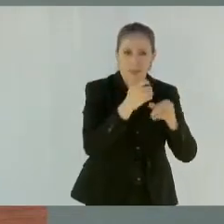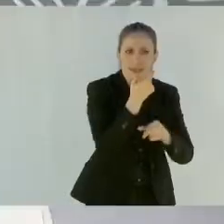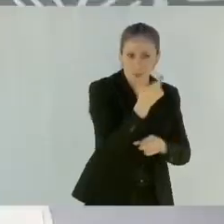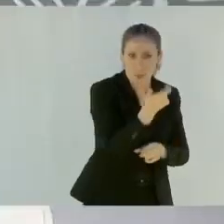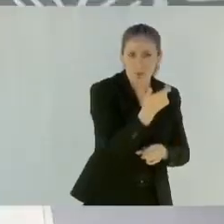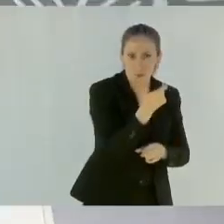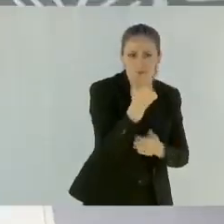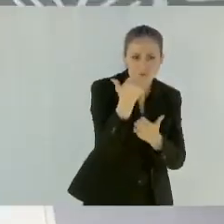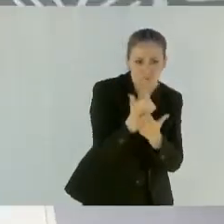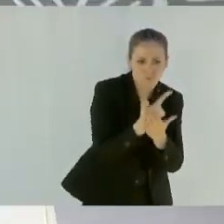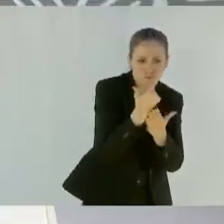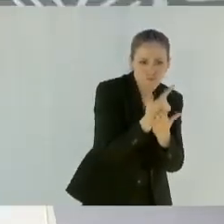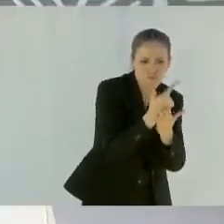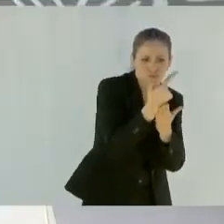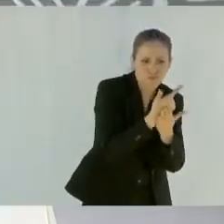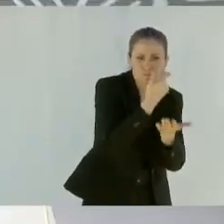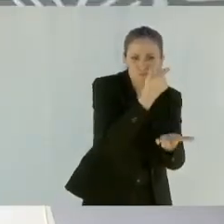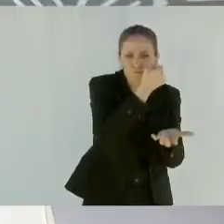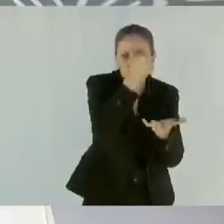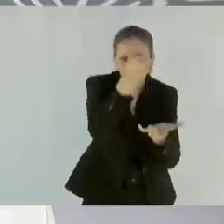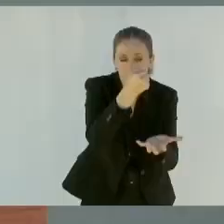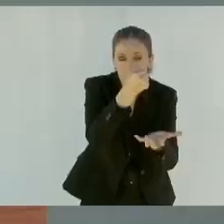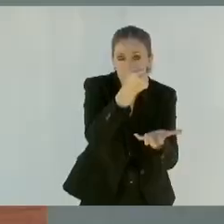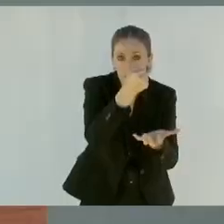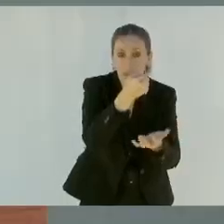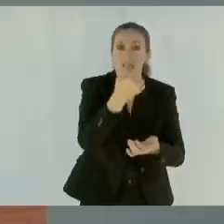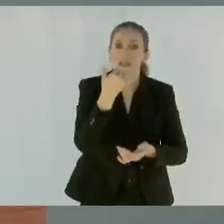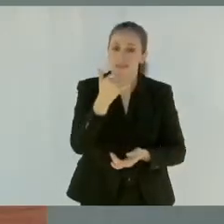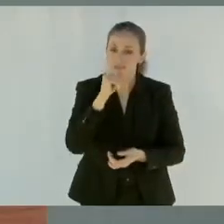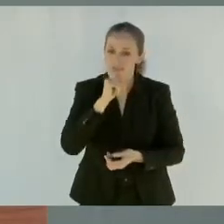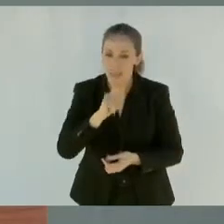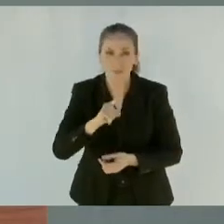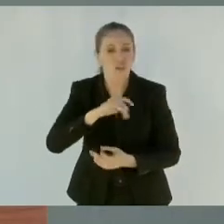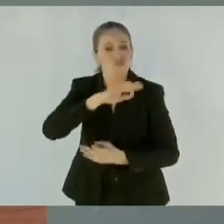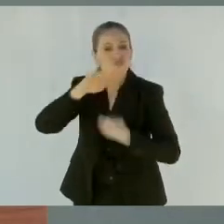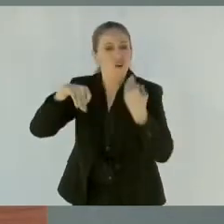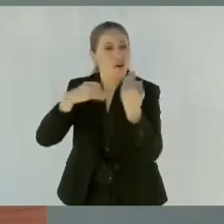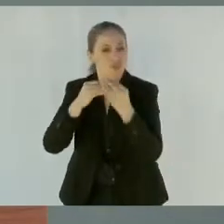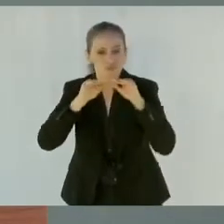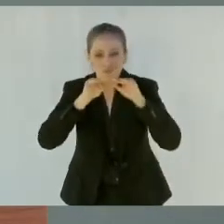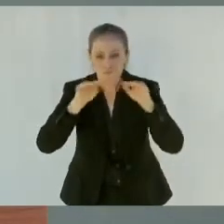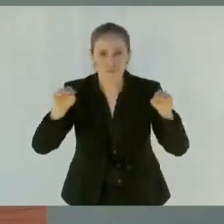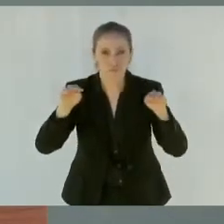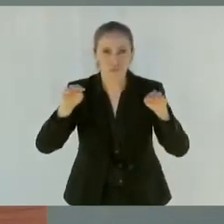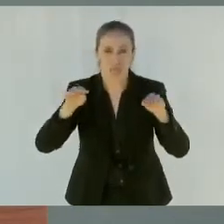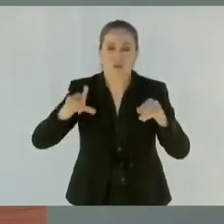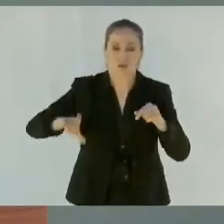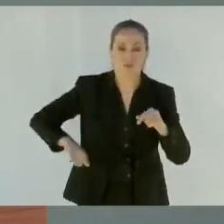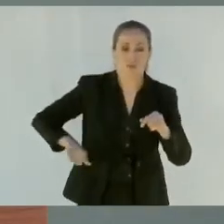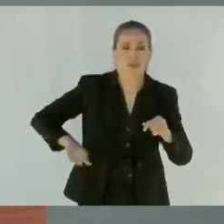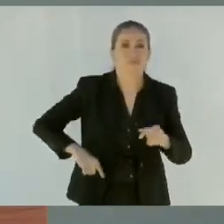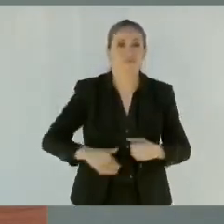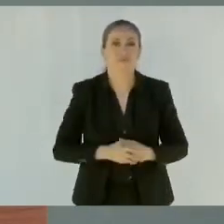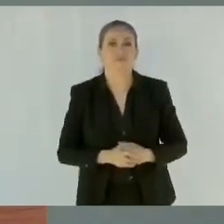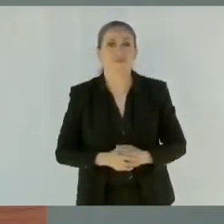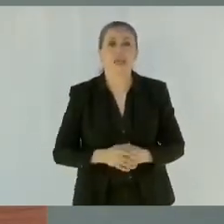es fundamental. Me dio mucho gusto estar aquí en Sabinas, regresar. Claro